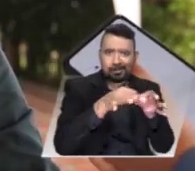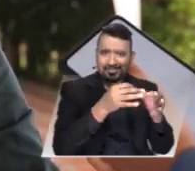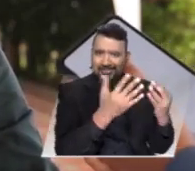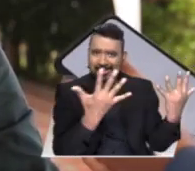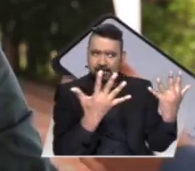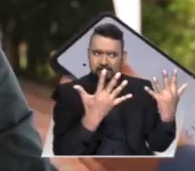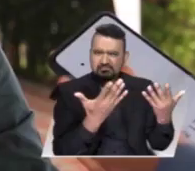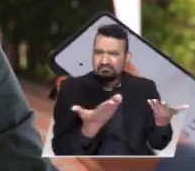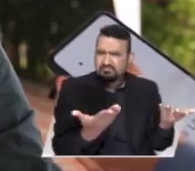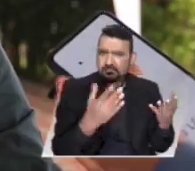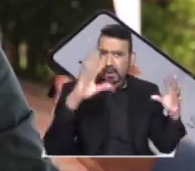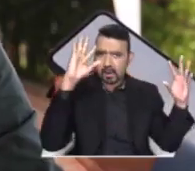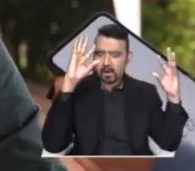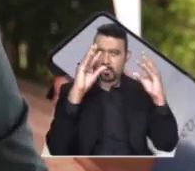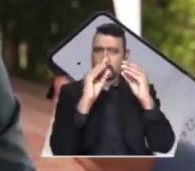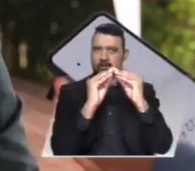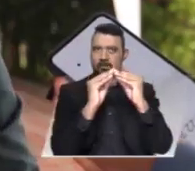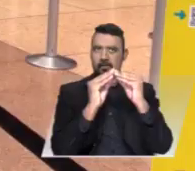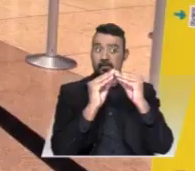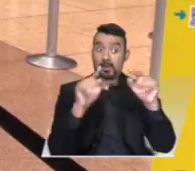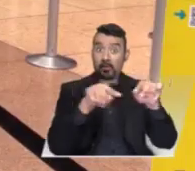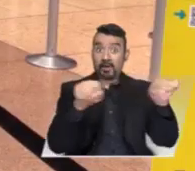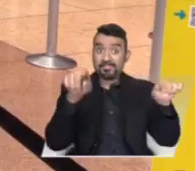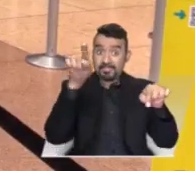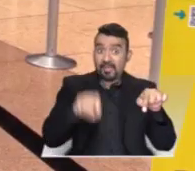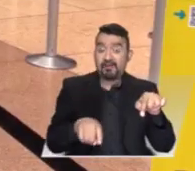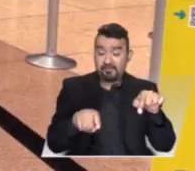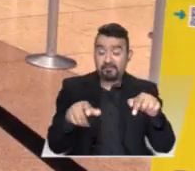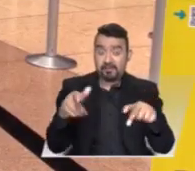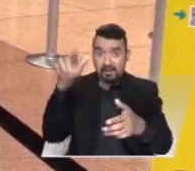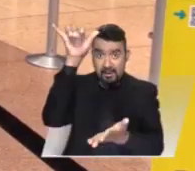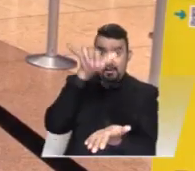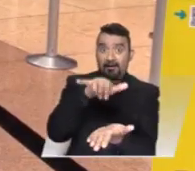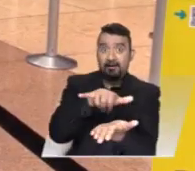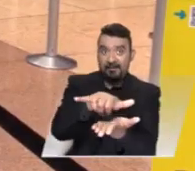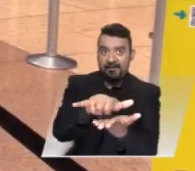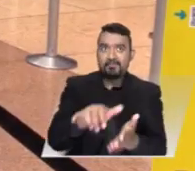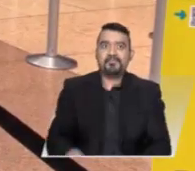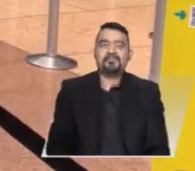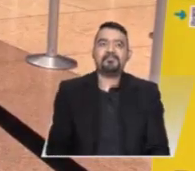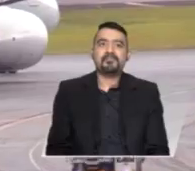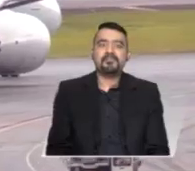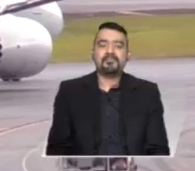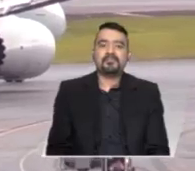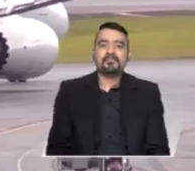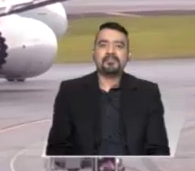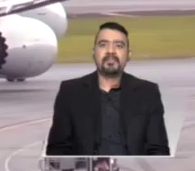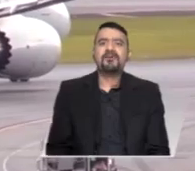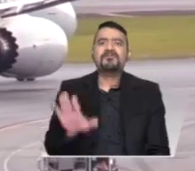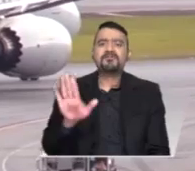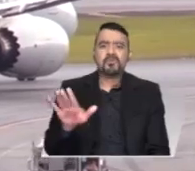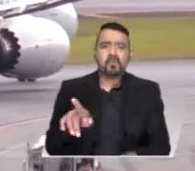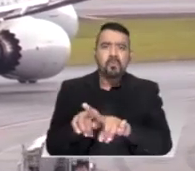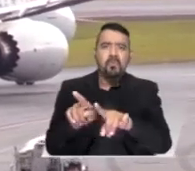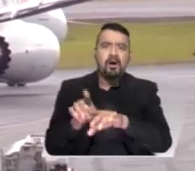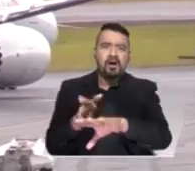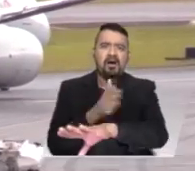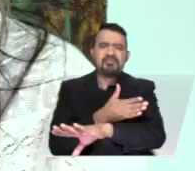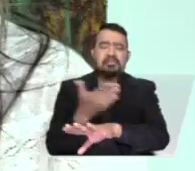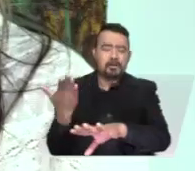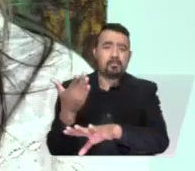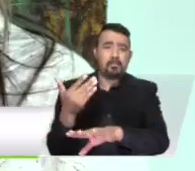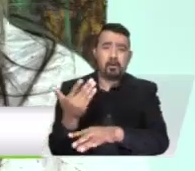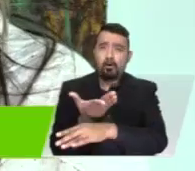como ciudad aeroportuaria. El itinerario se adelantó a lo proyectado en todos los escenarios de tráfico